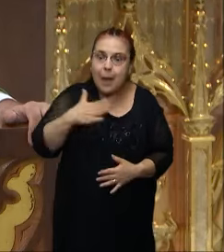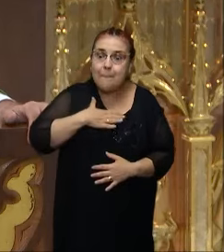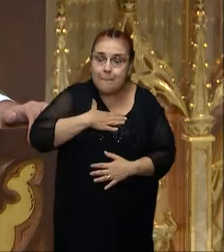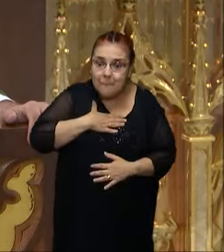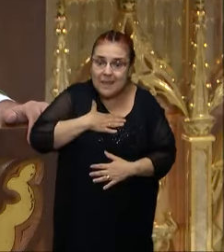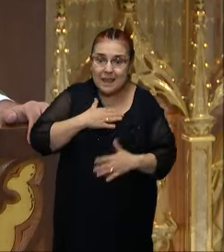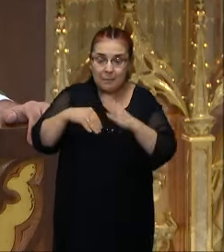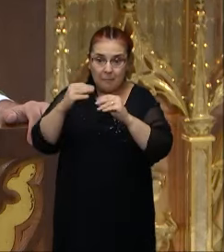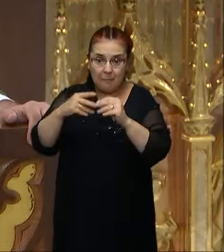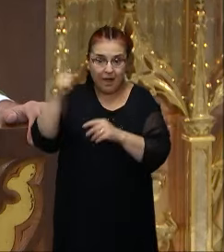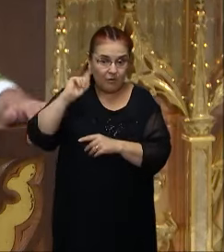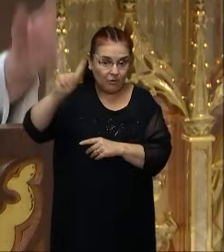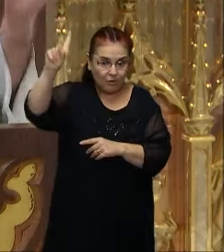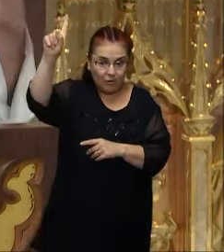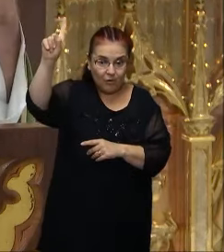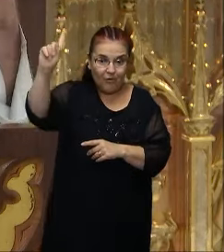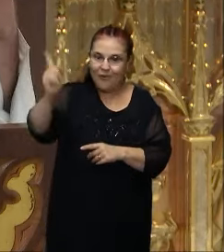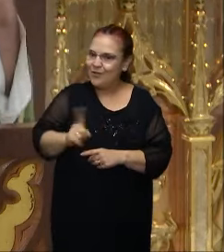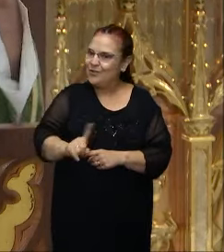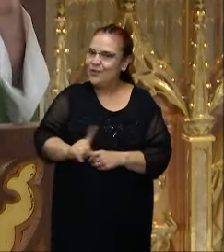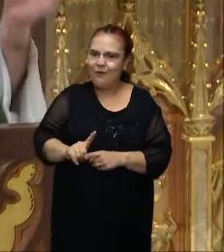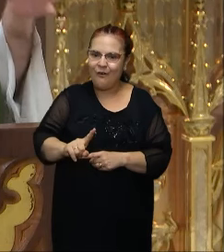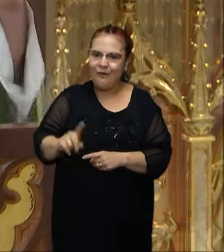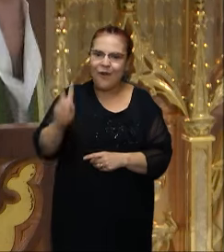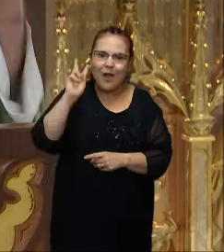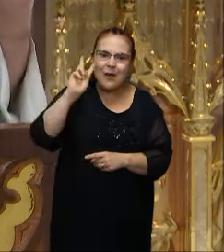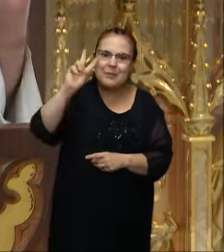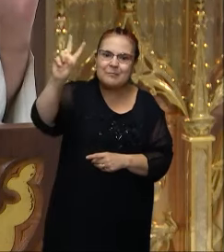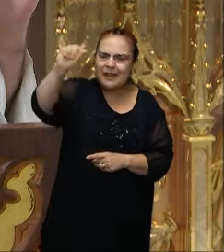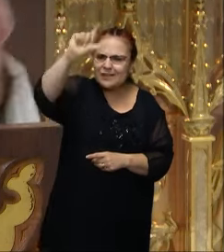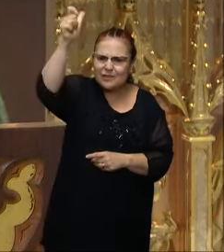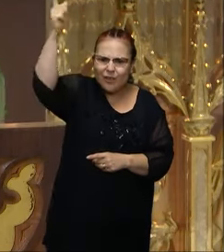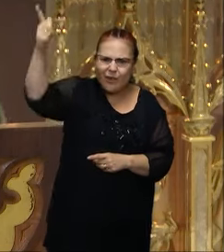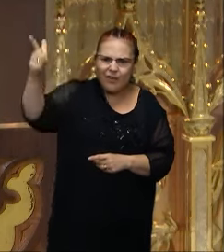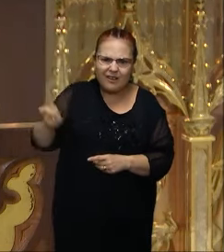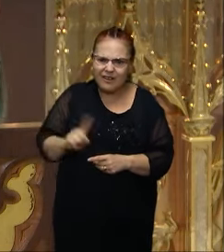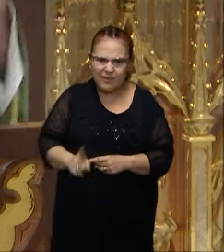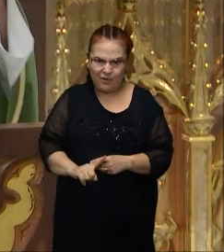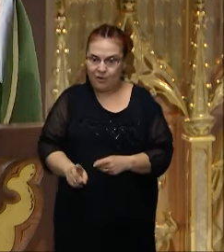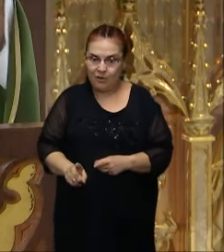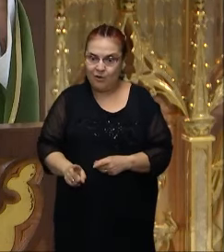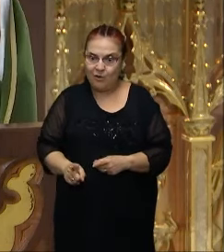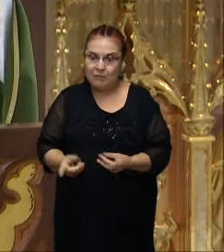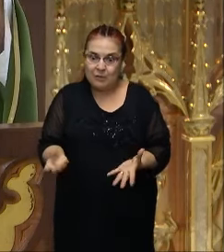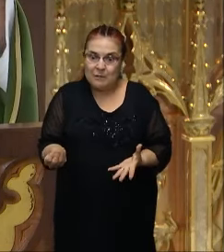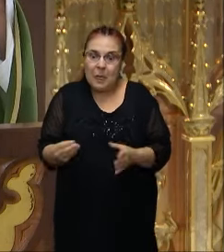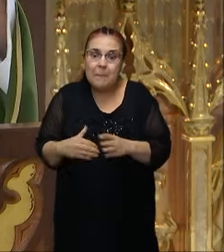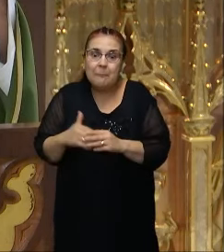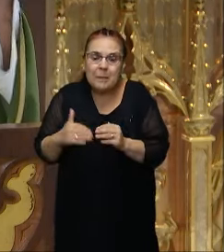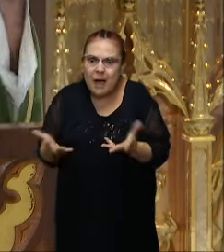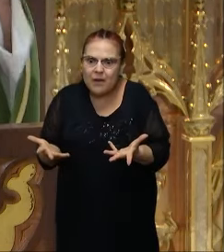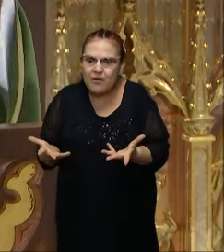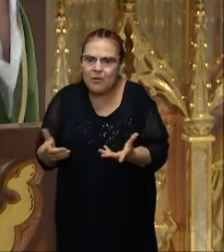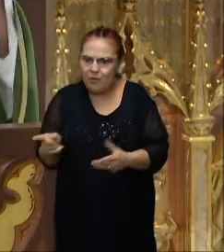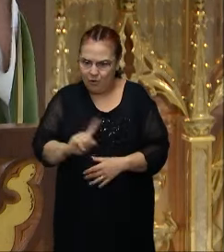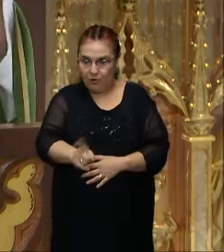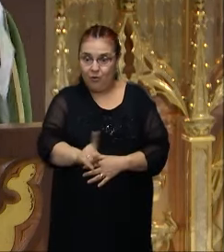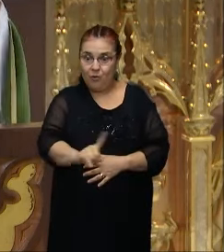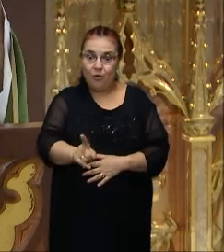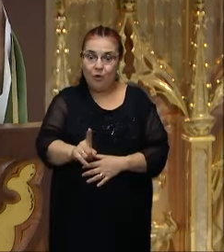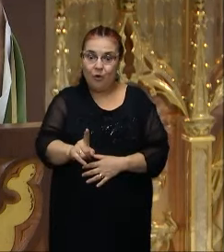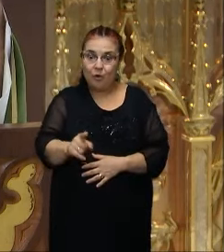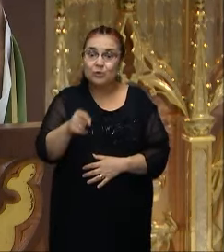señala al sol. No. Tienen que mirar al sol. No, mi mano puede ser mejor o peor, pero a veces queremos que vean mi mano, mira la mano. No. Es que tú